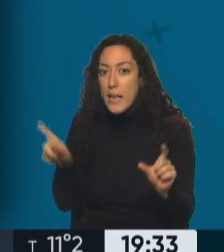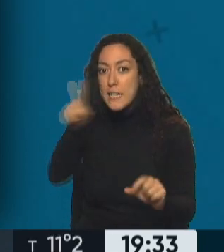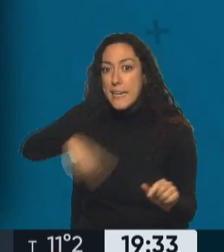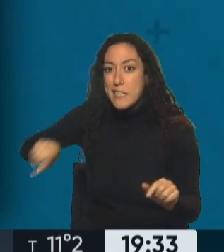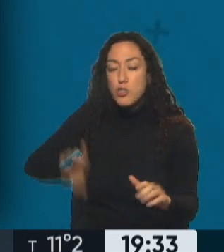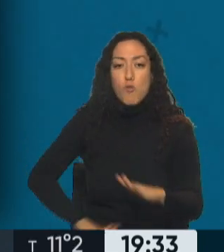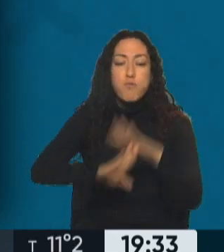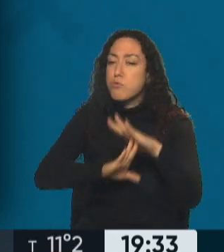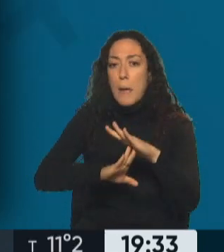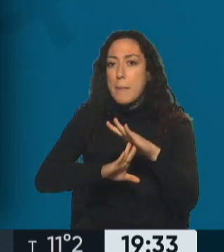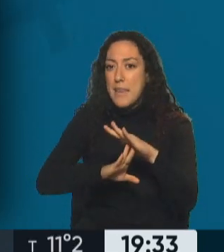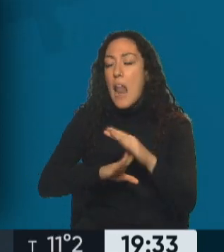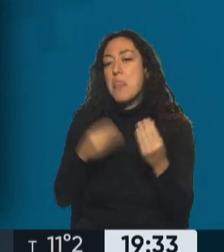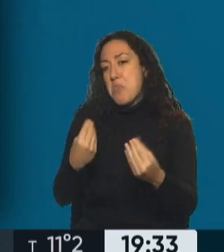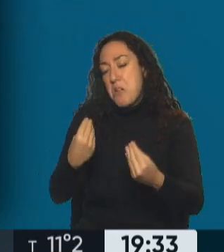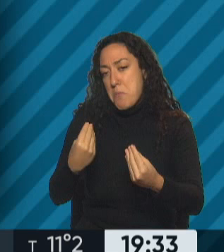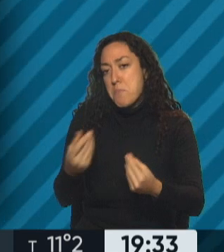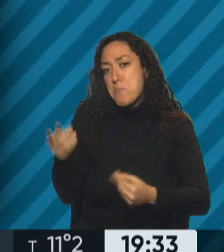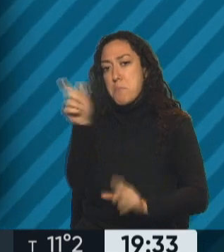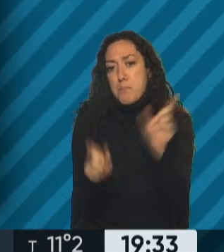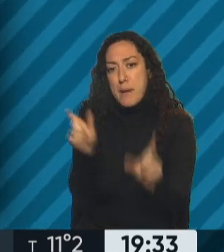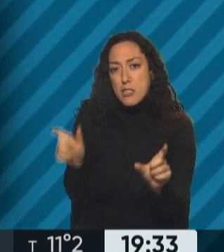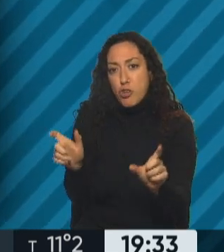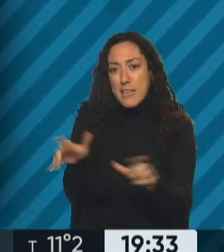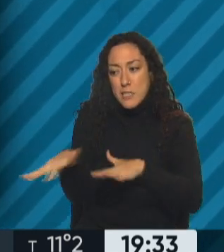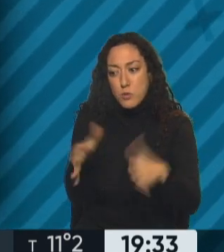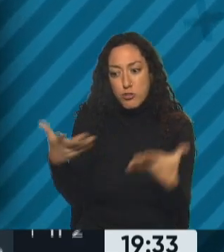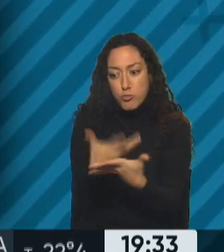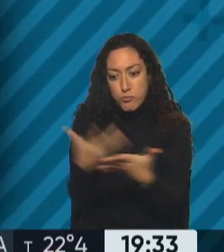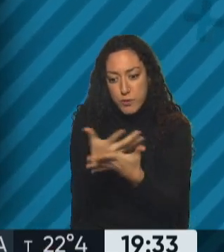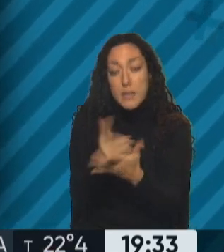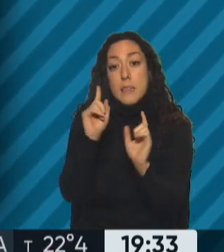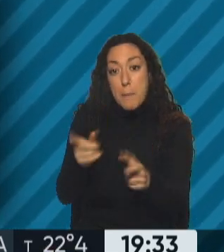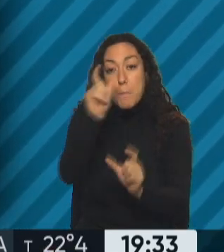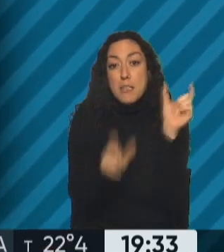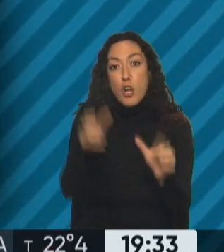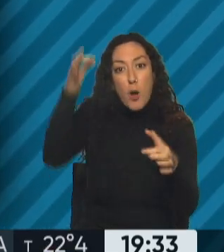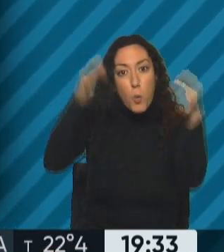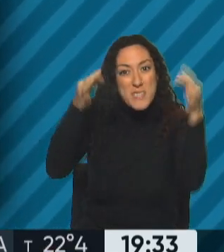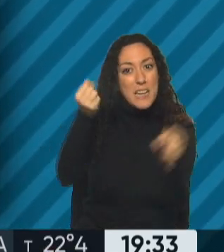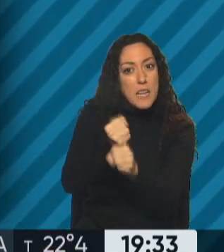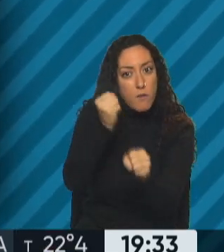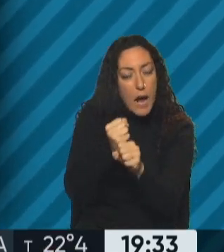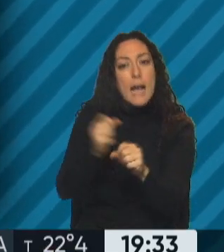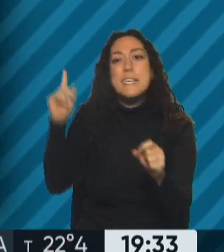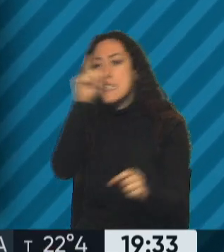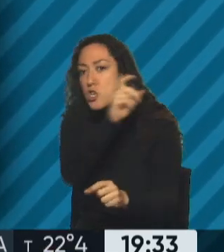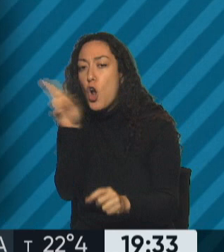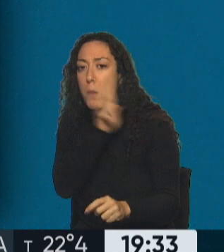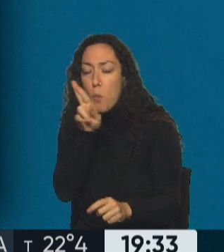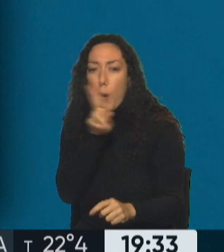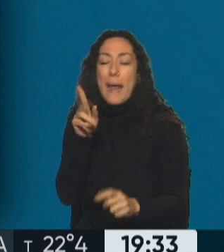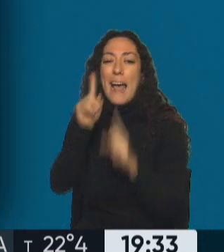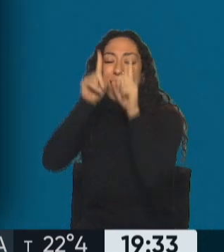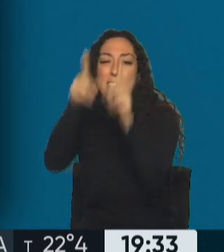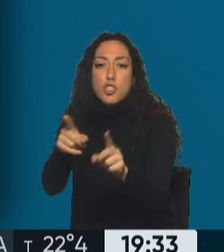actores claves, de personas que sufren esta situación, pero actores del Poder Judicial, psicólogas que atienden